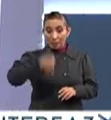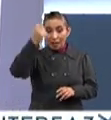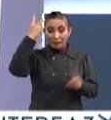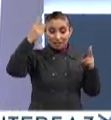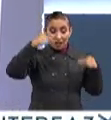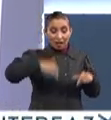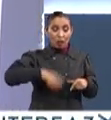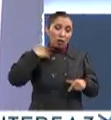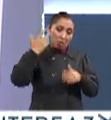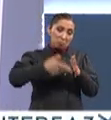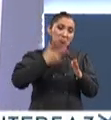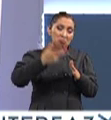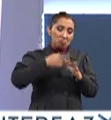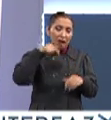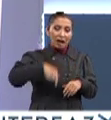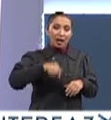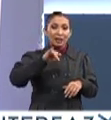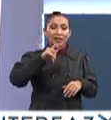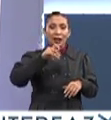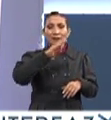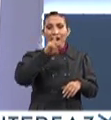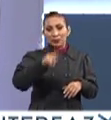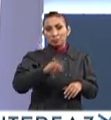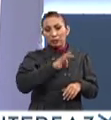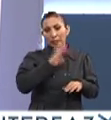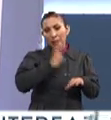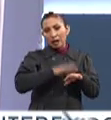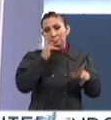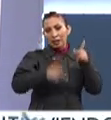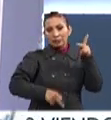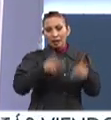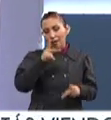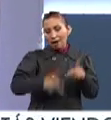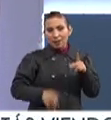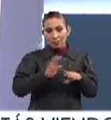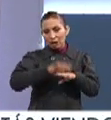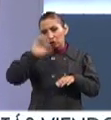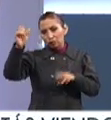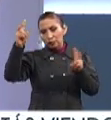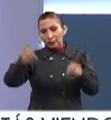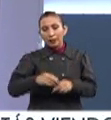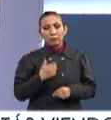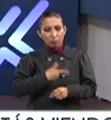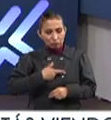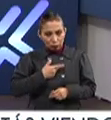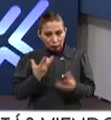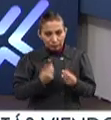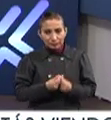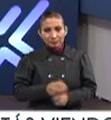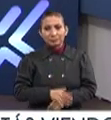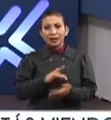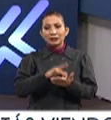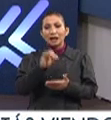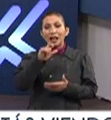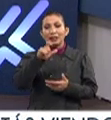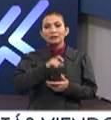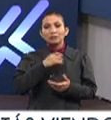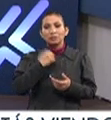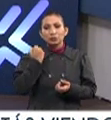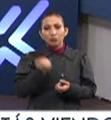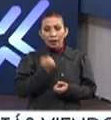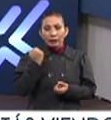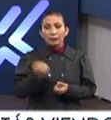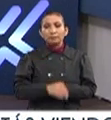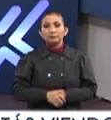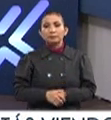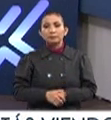visita que nos hagas aquí al estudio de Interfaz y podamos seguir hablando de esto y más temas. Gracias. Fue un placer estar con ustedes. Gracias, bueno. Alex. Muchísimo